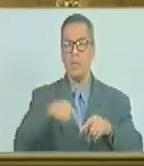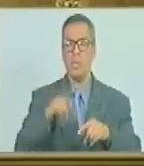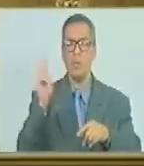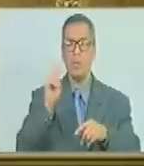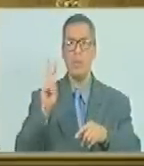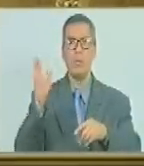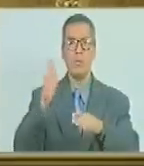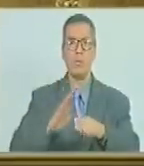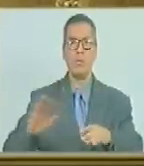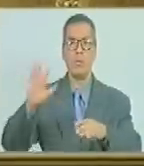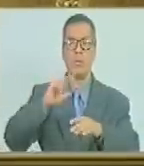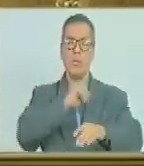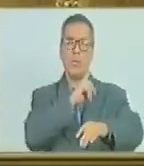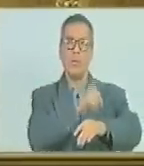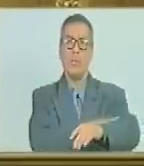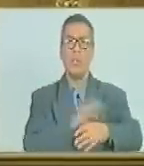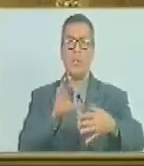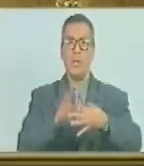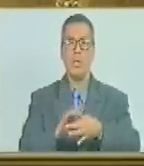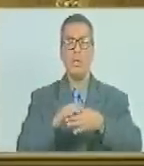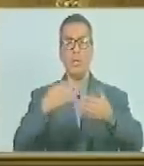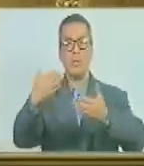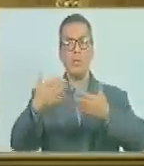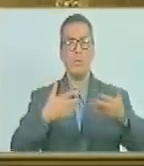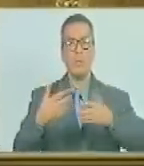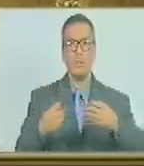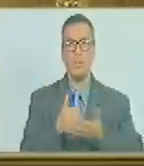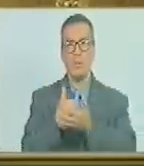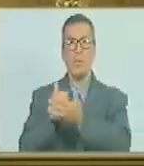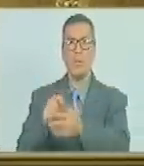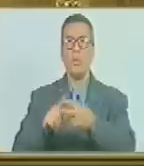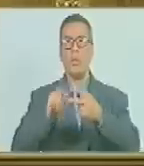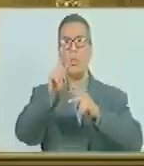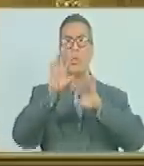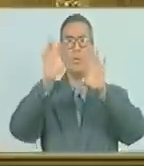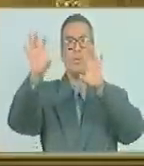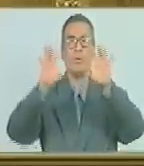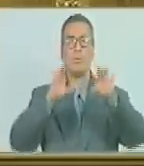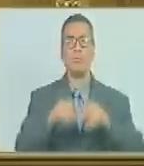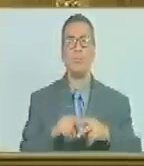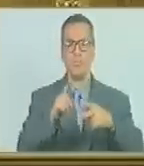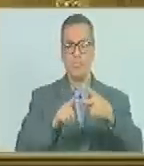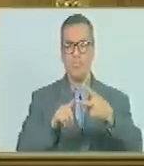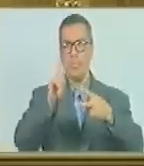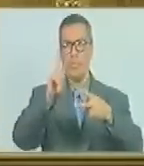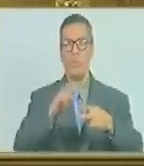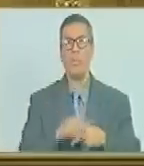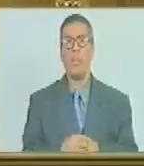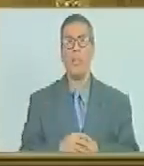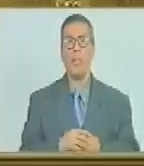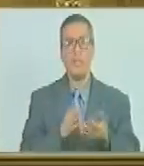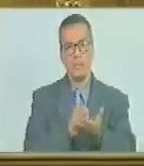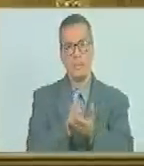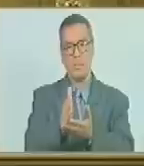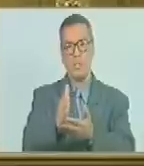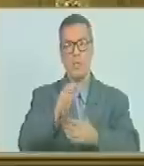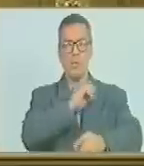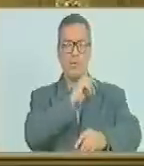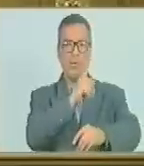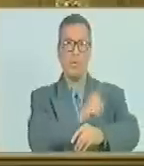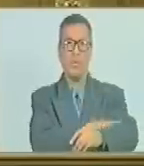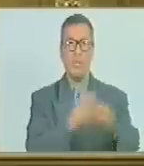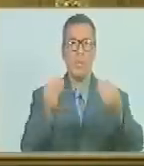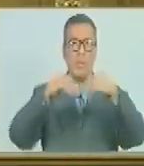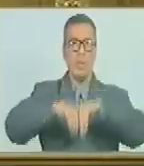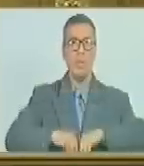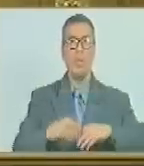Venezuela, para fortalecer los lazos de amistad, solidaridad y cooperación entre ambas naciones. Segundo, continuar el fortalecimiento de